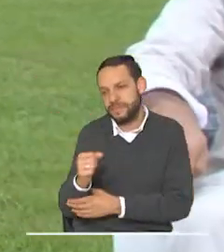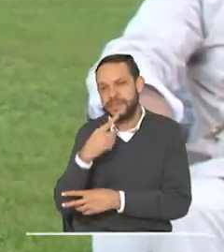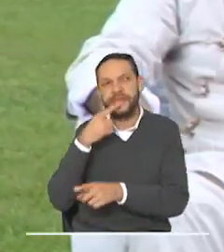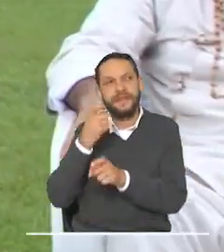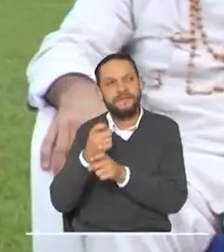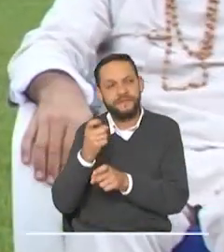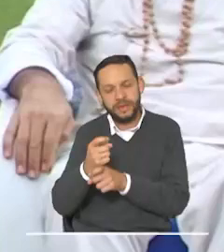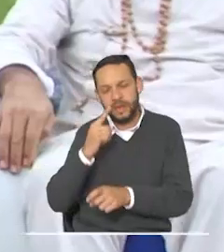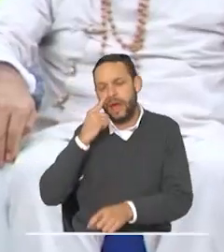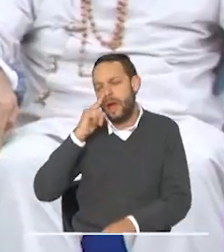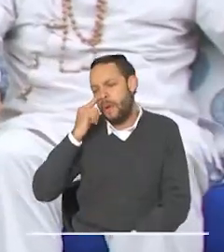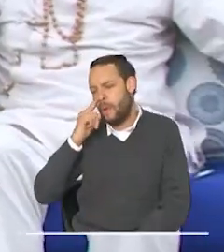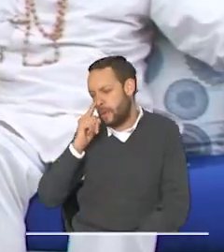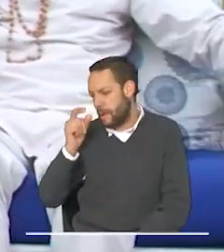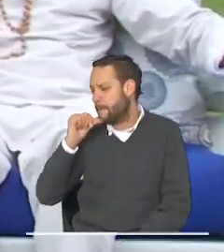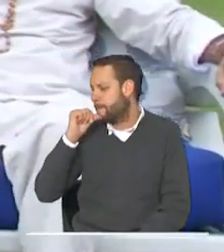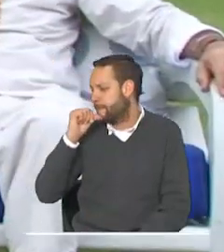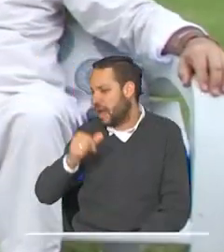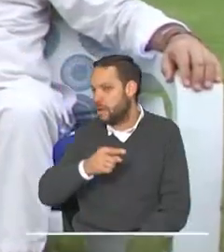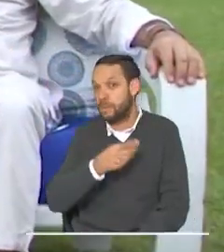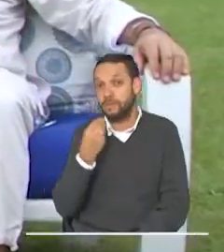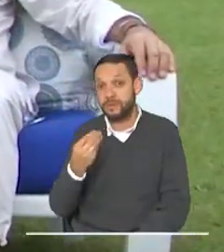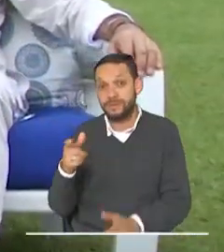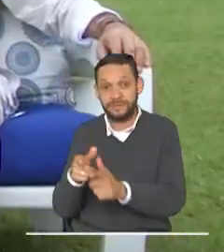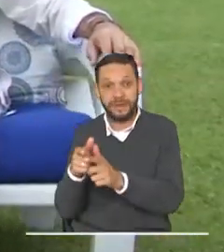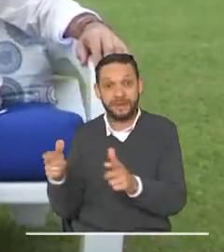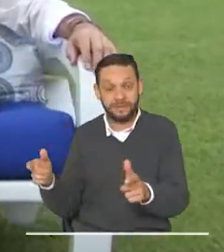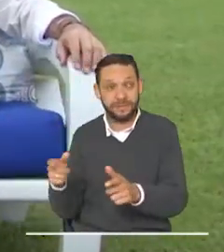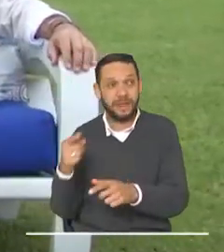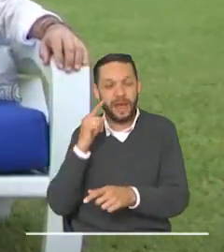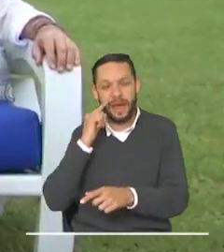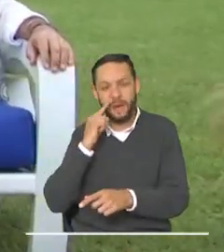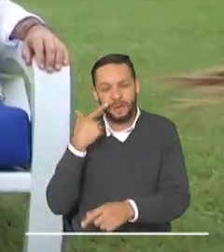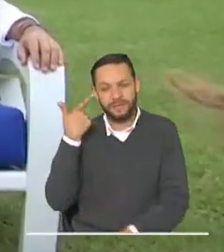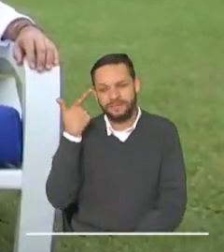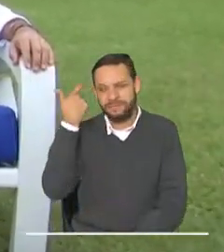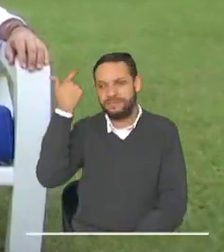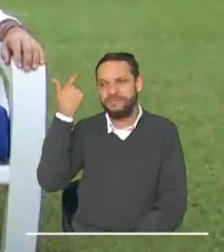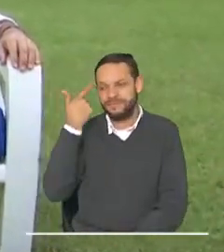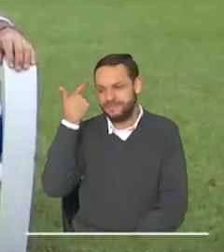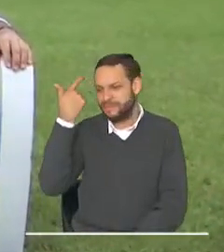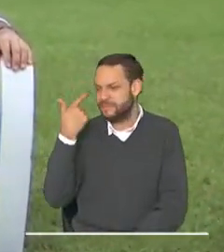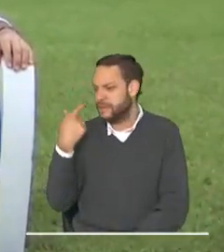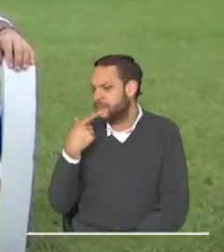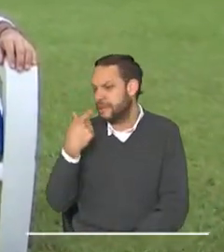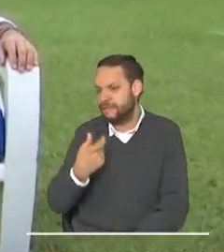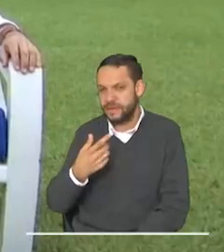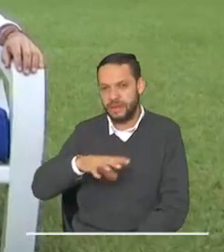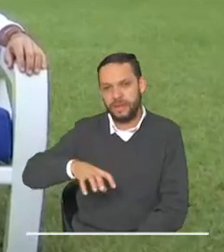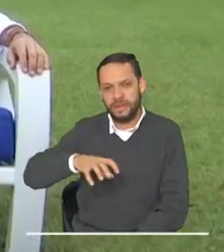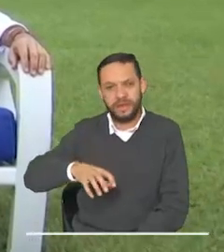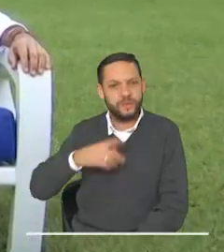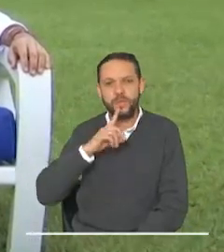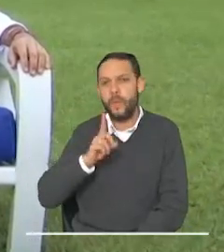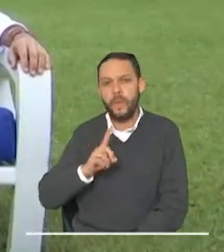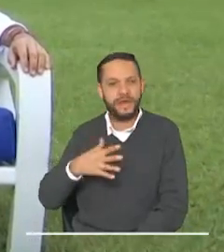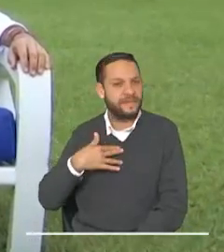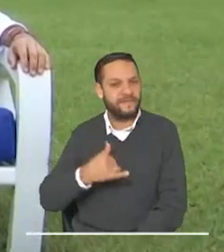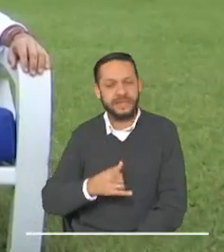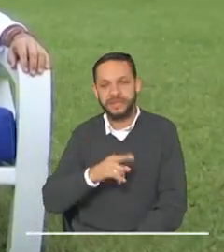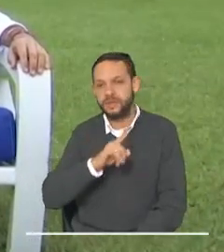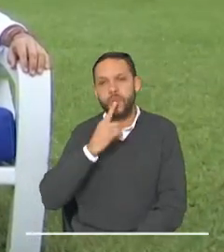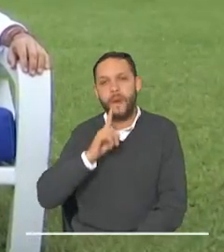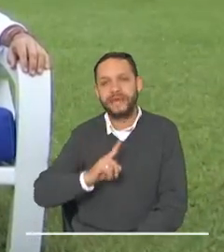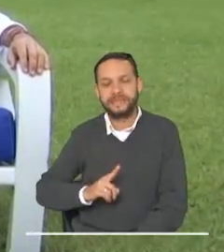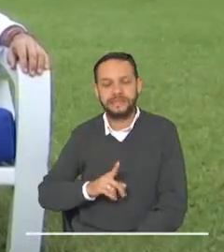y estamos en un fenómeno de suicidio en el mundo porque las personas son funcionales pero no son felices no están tranquilas